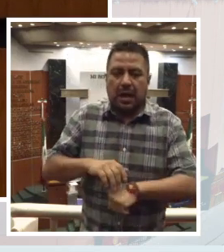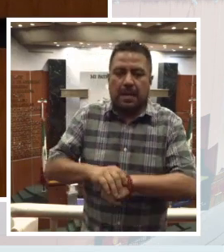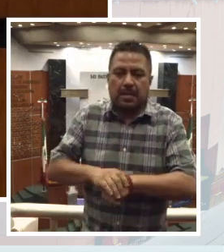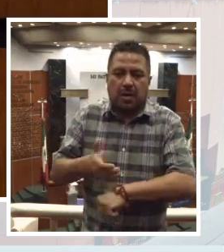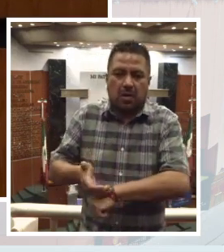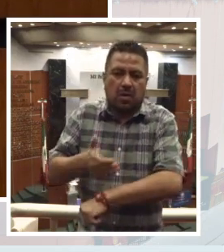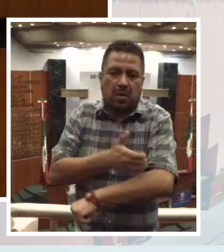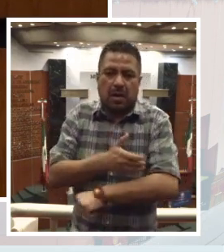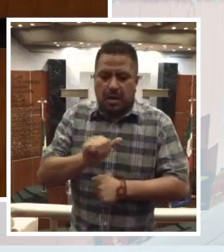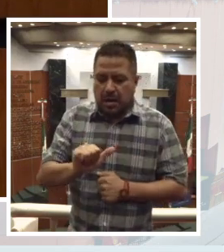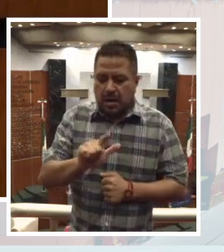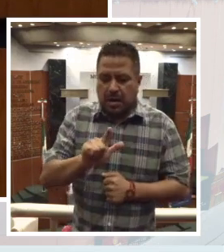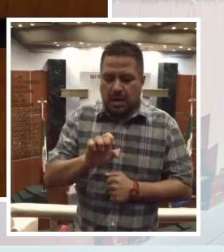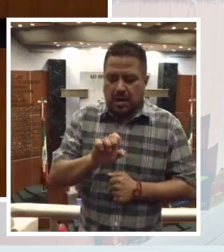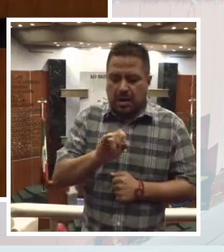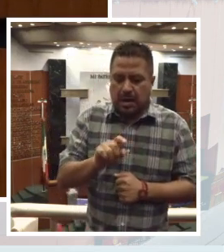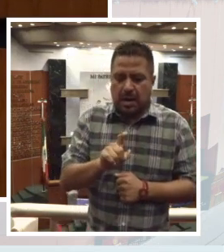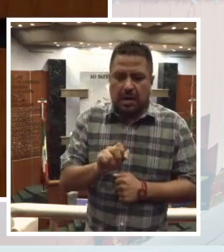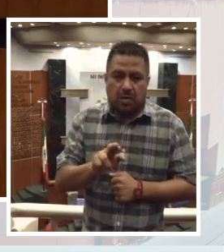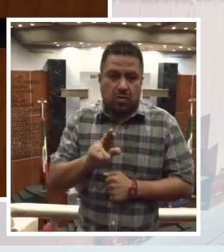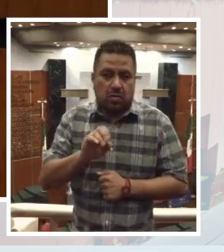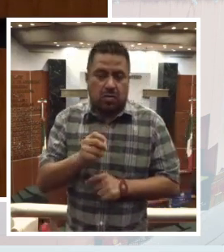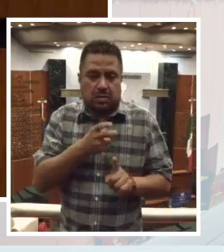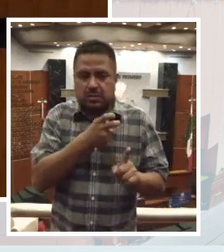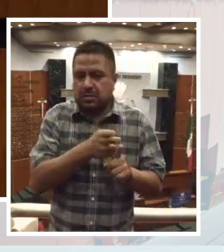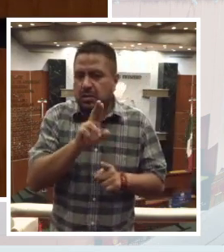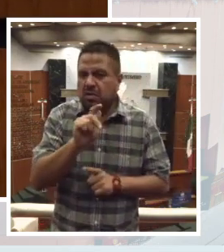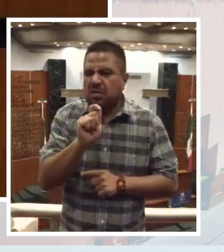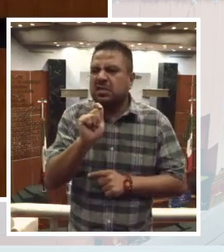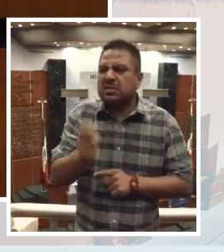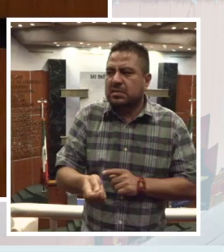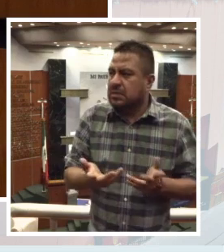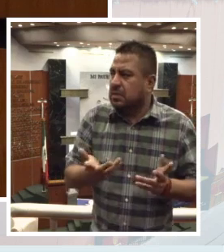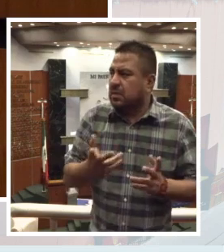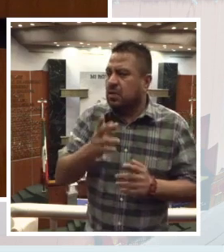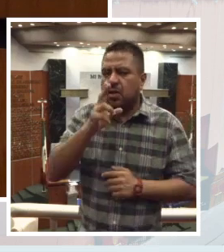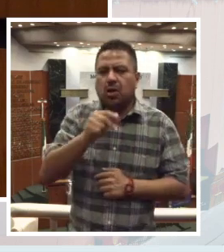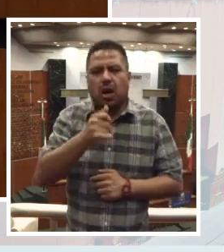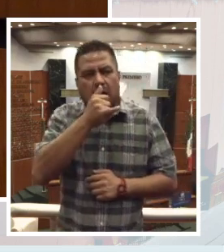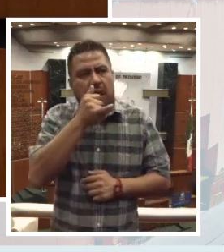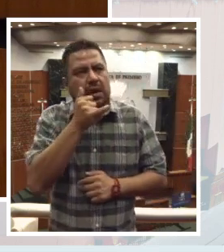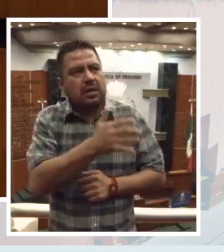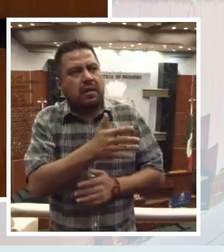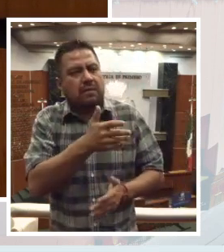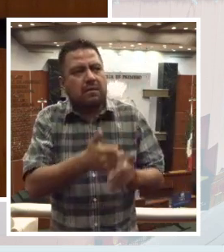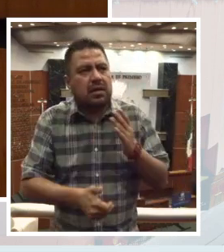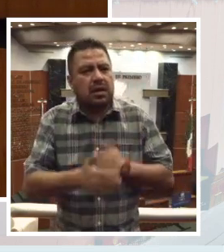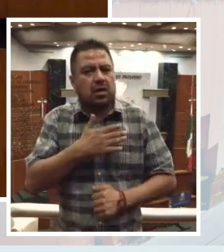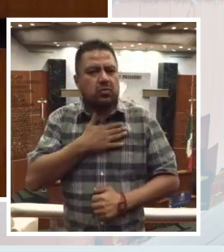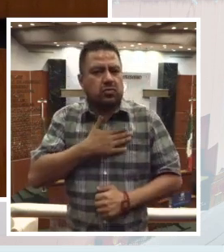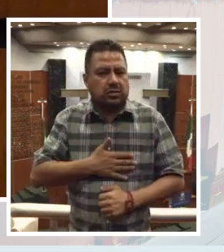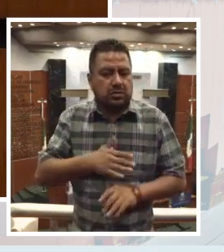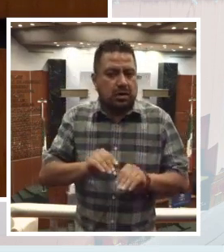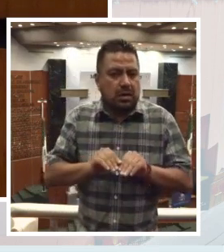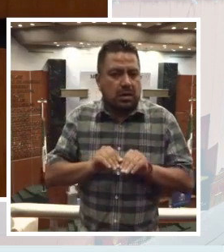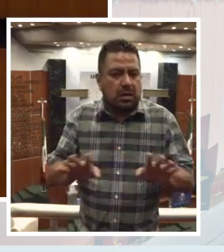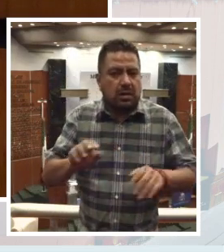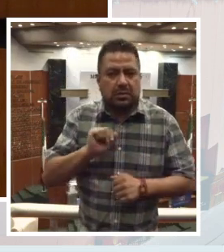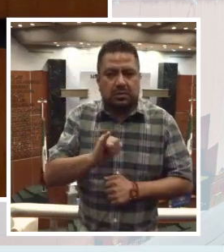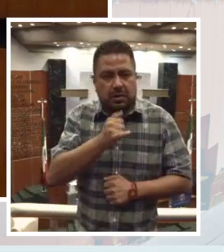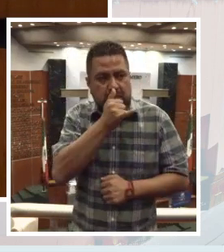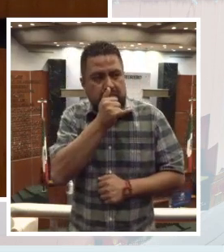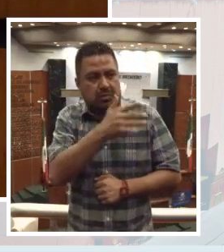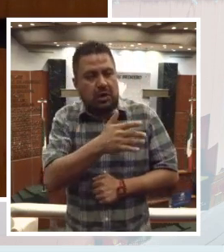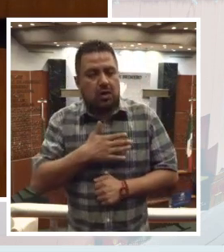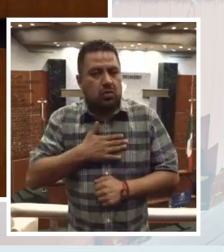compañero Alejandro Y esto no quiere decir que no no reclamemos justicia Claro que reclamamos